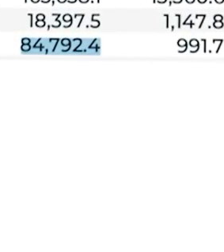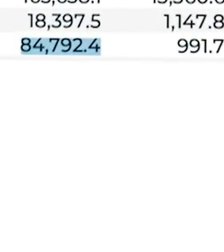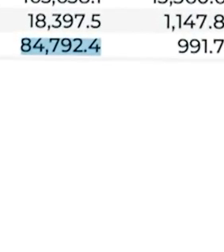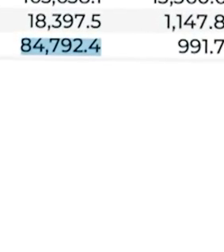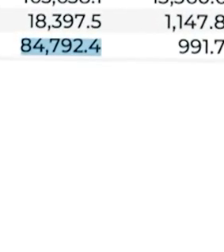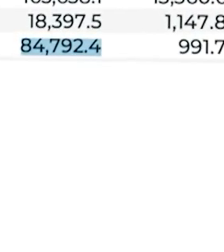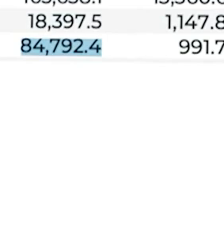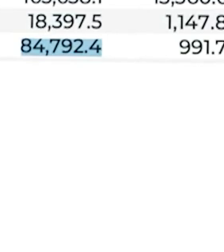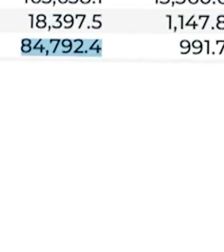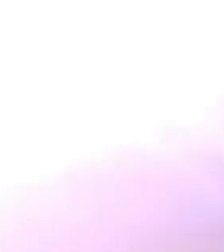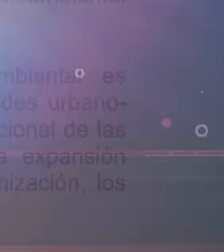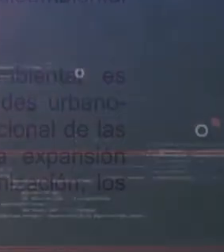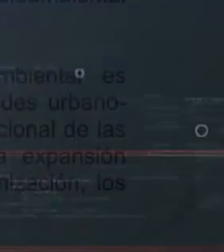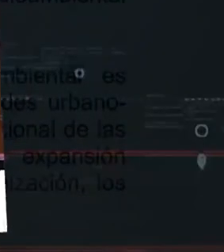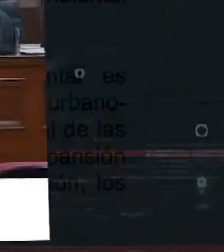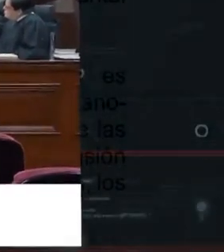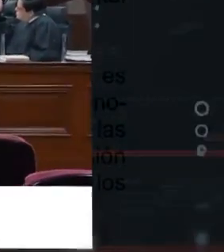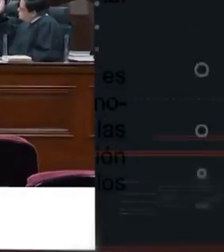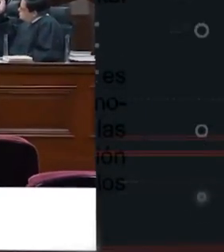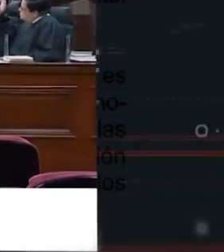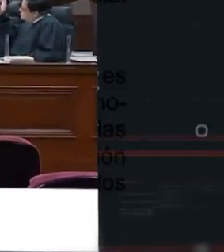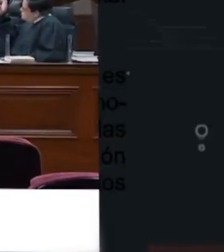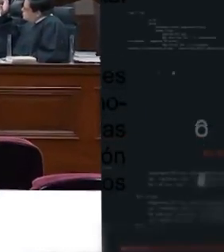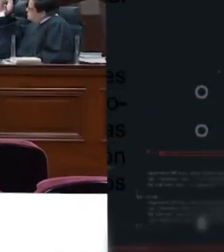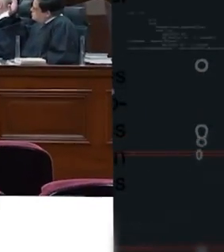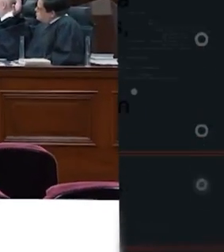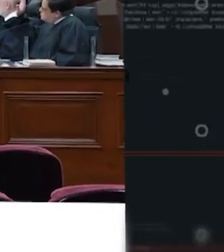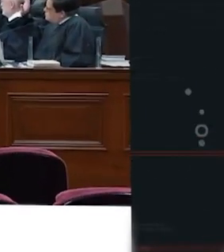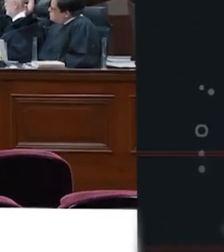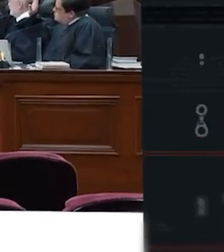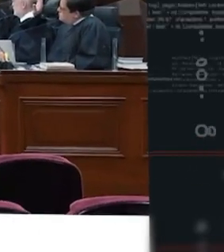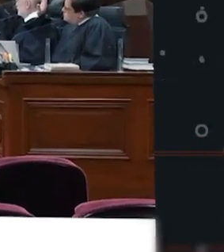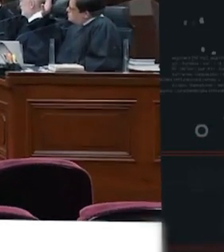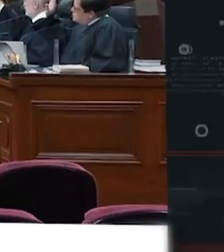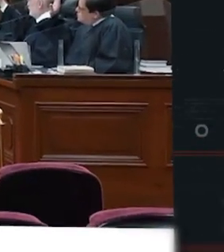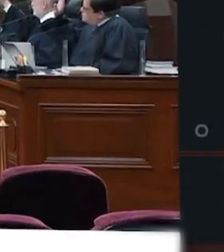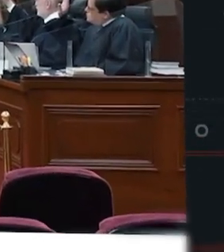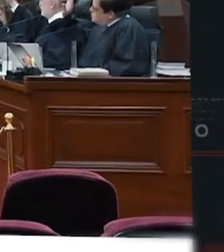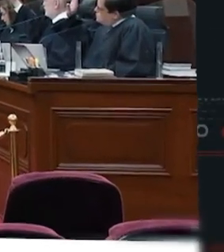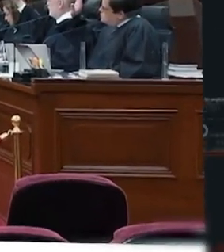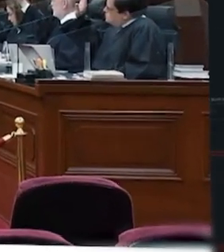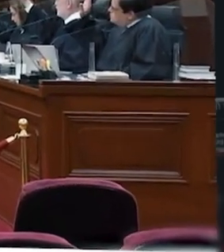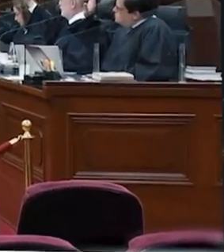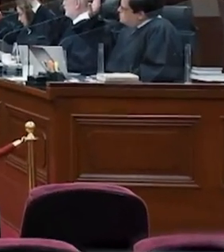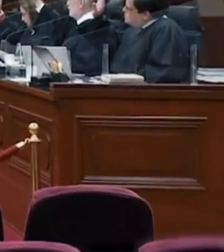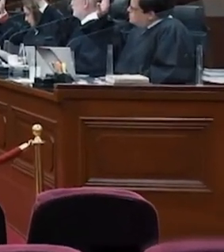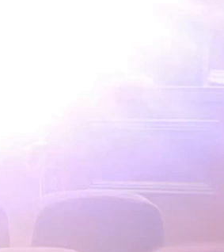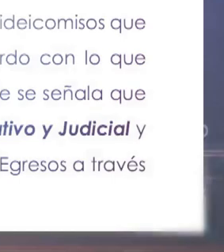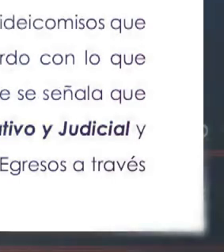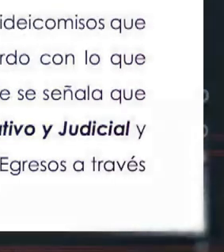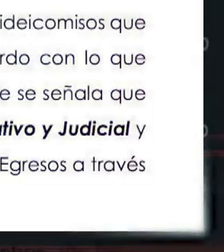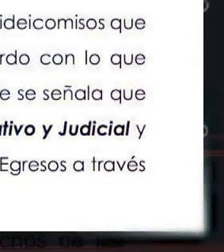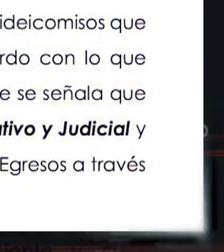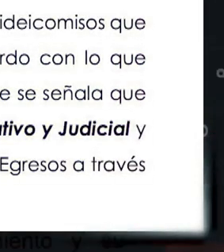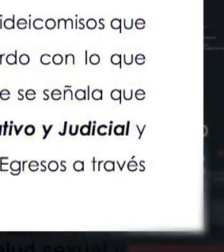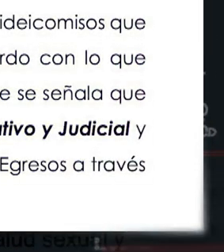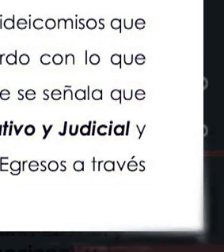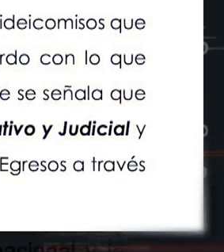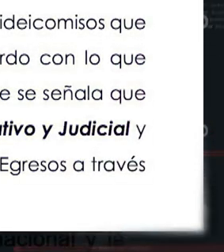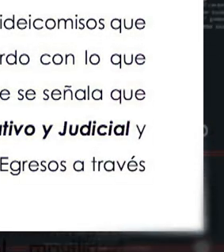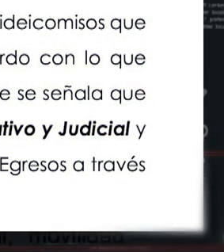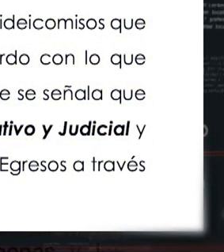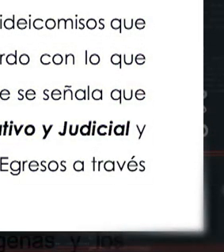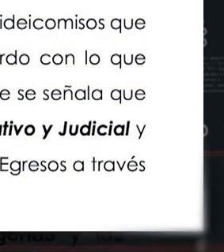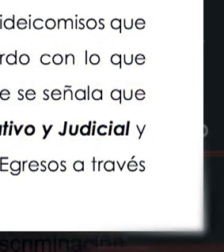el Poder Judicial, lo que garantiza el funcionamiento e independencia de este poder. Además, la propia Ley Federal de